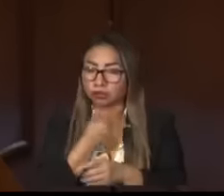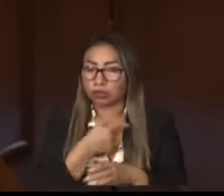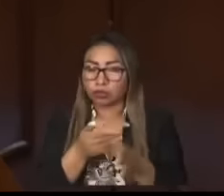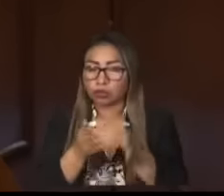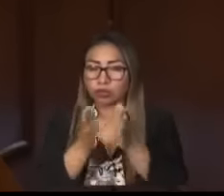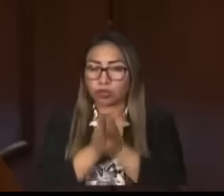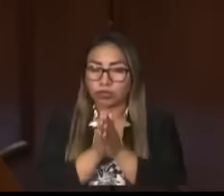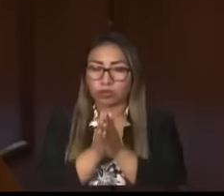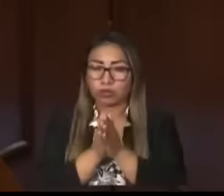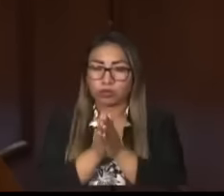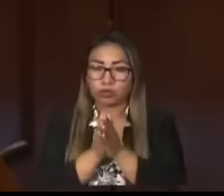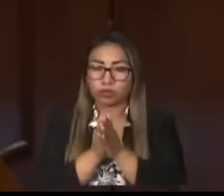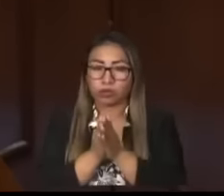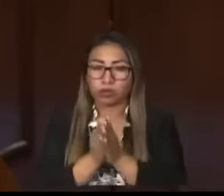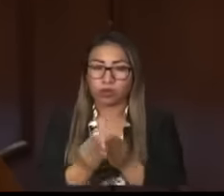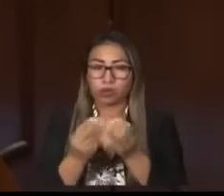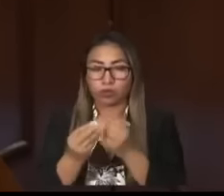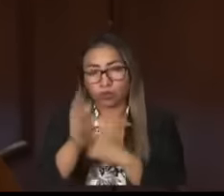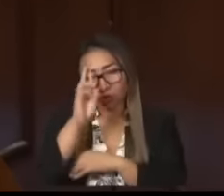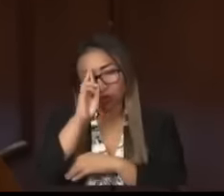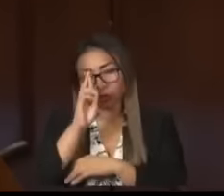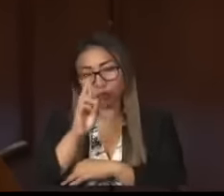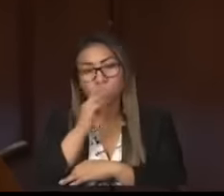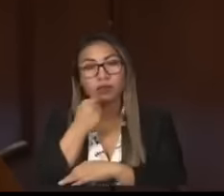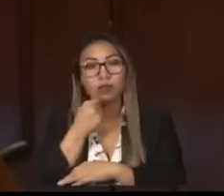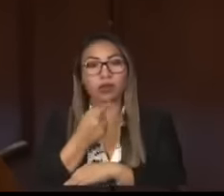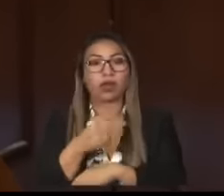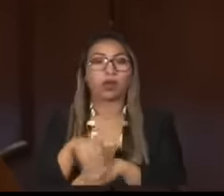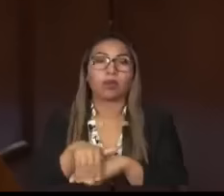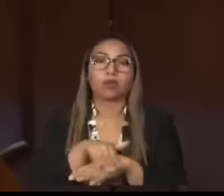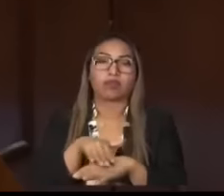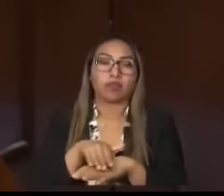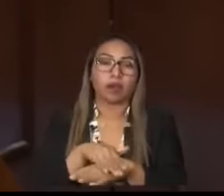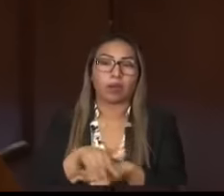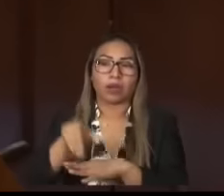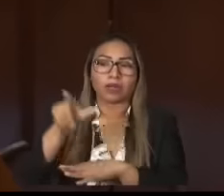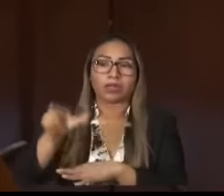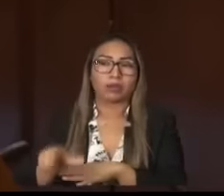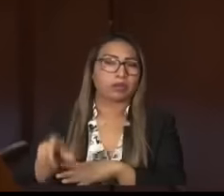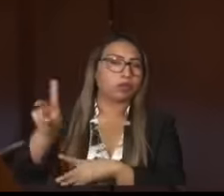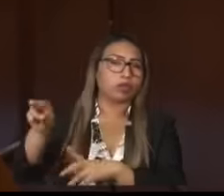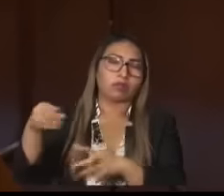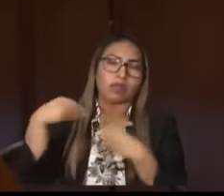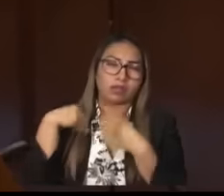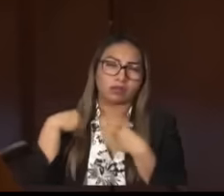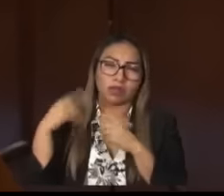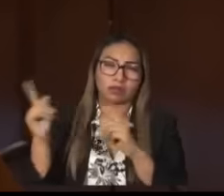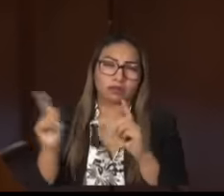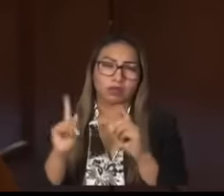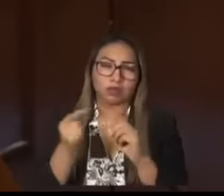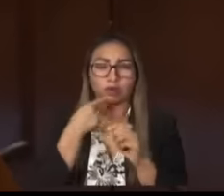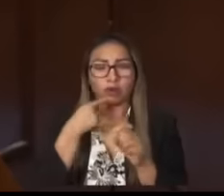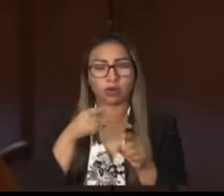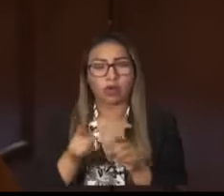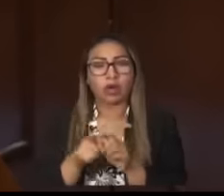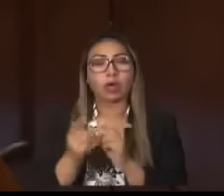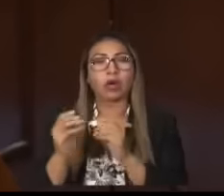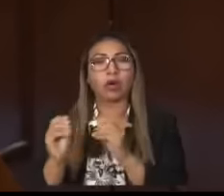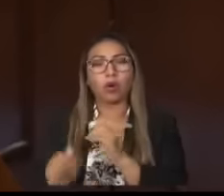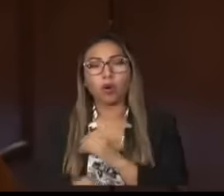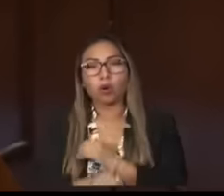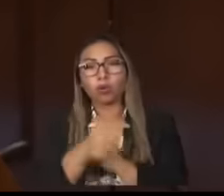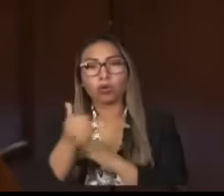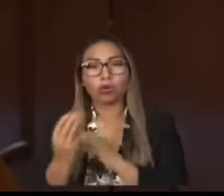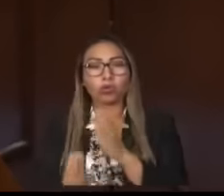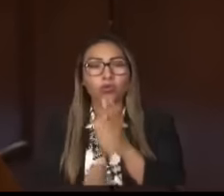pedimos encarecidamente, reiteramos, que rechacen esa figura y que busquemos un director de la